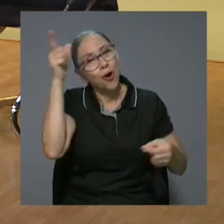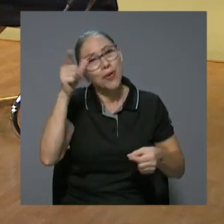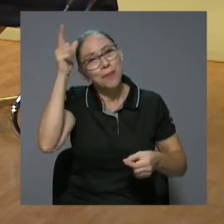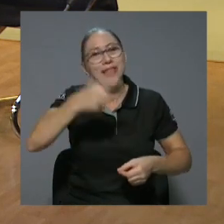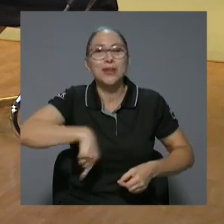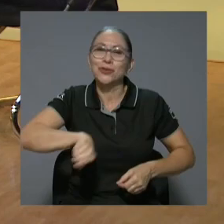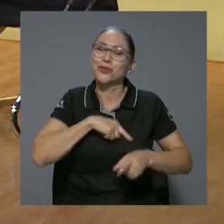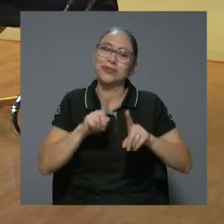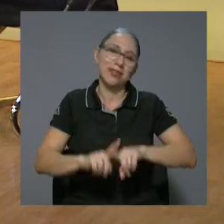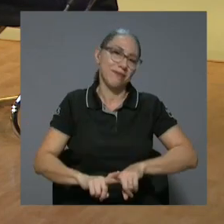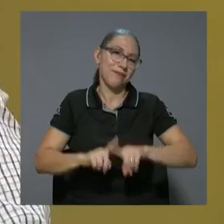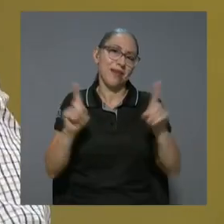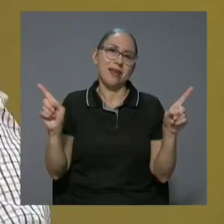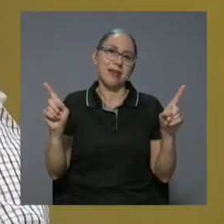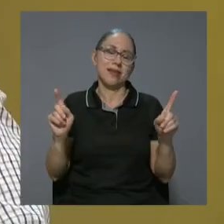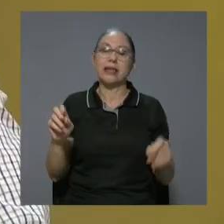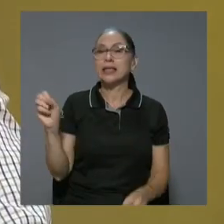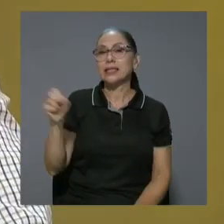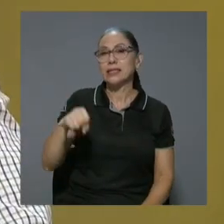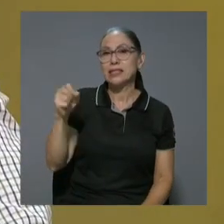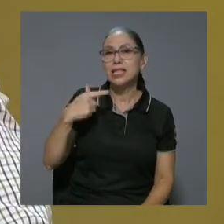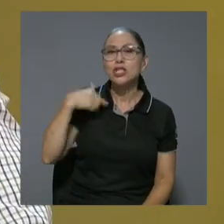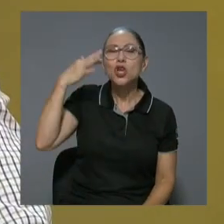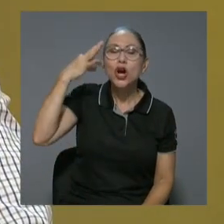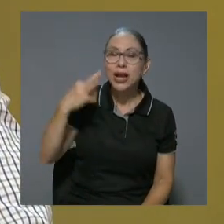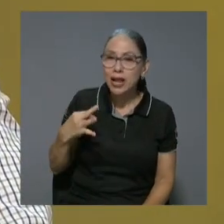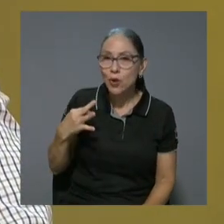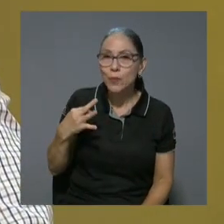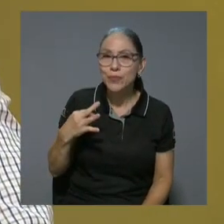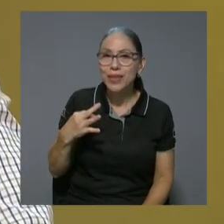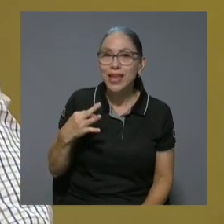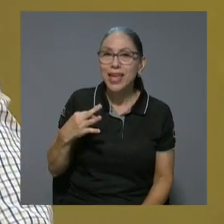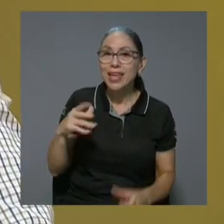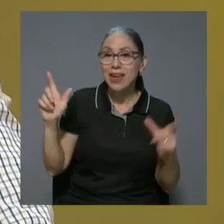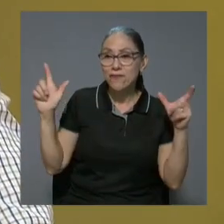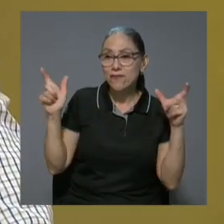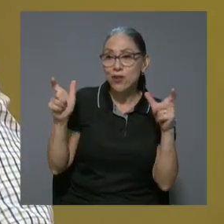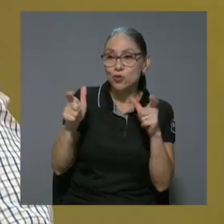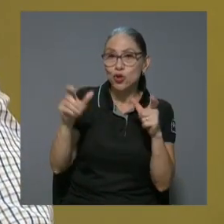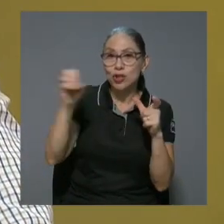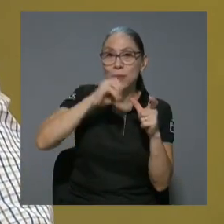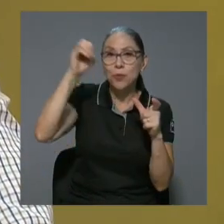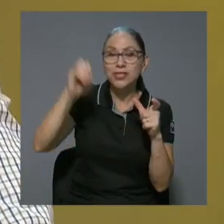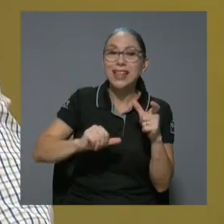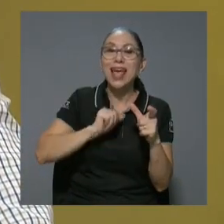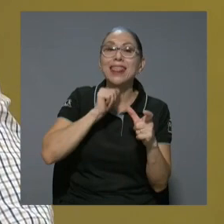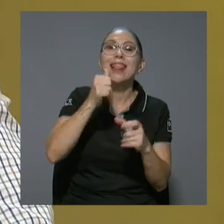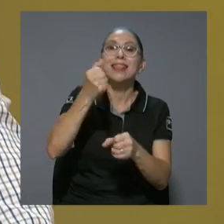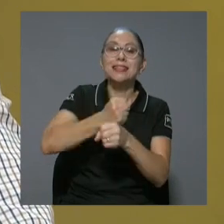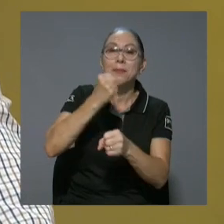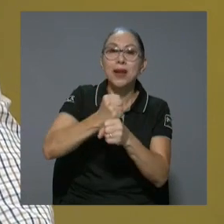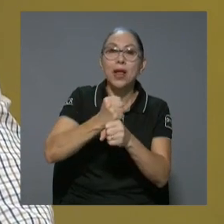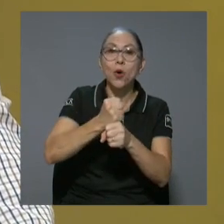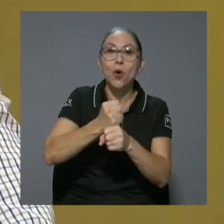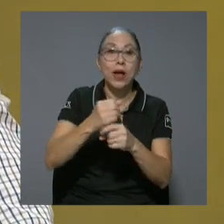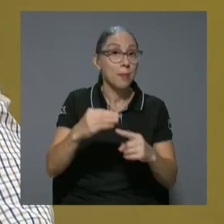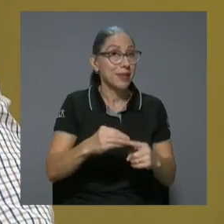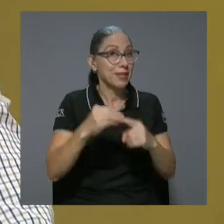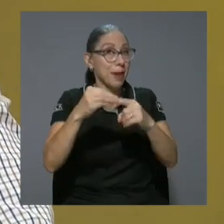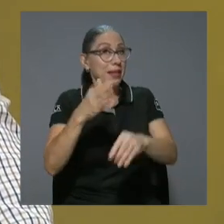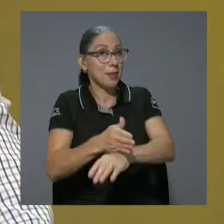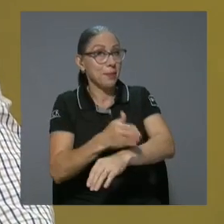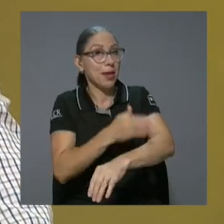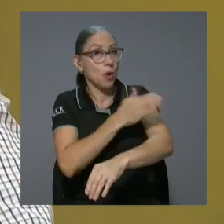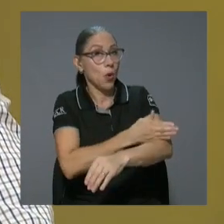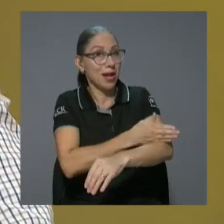Sí, ahí vamos a ver, yo creo que reducciones del desempleo y sobre todo mejoras en el mercado de trabajo que impliquen más